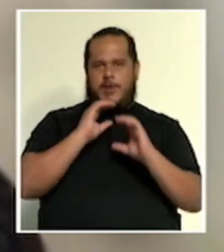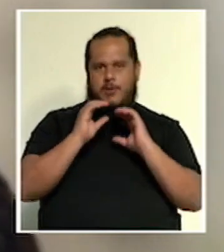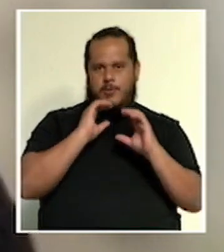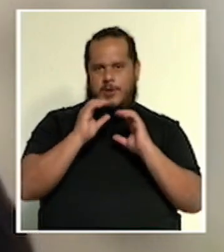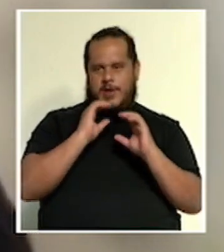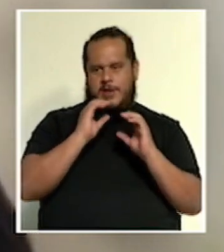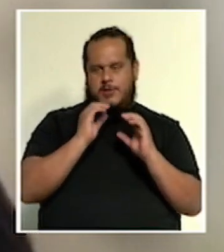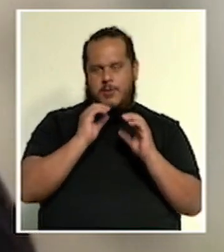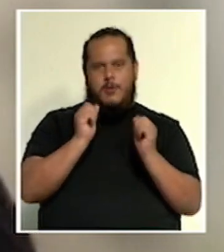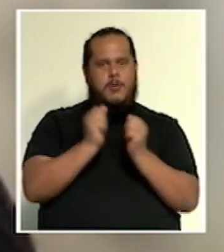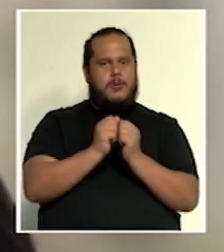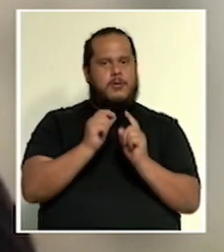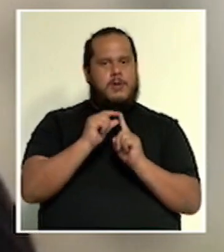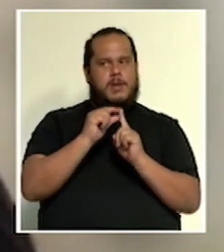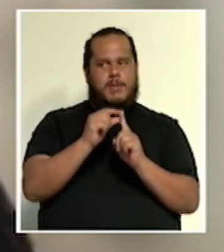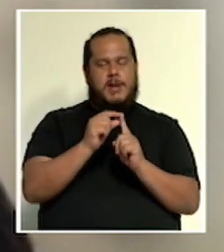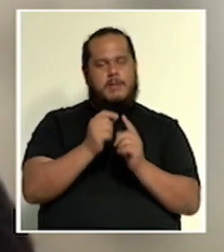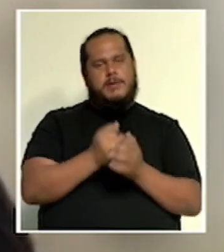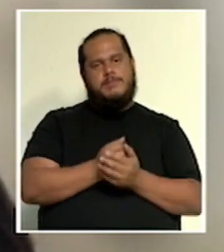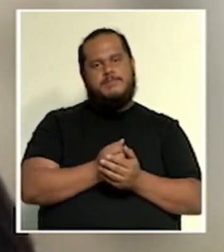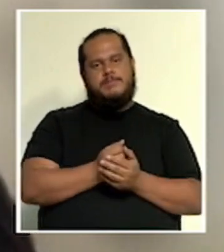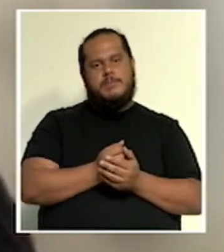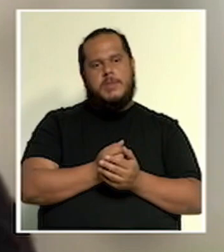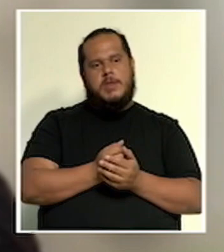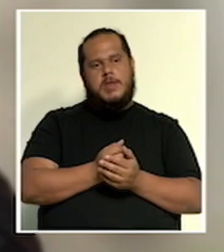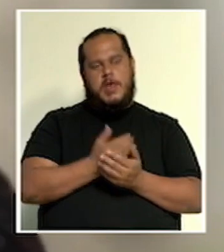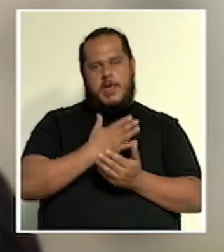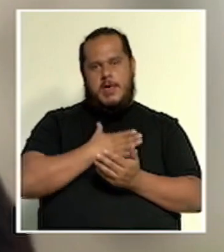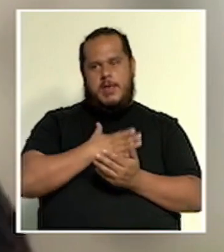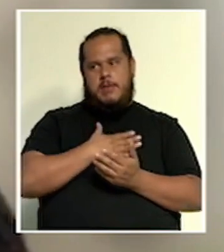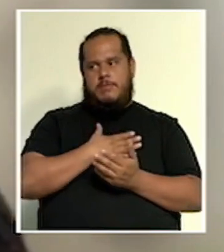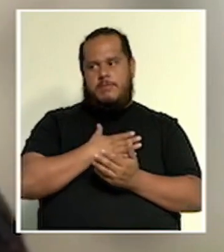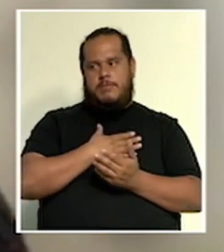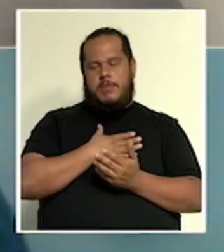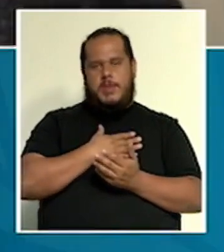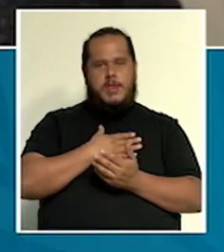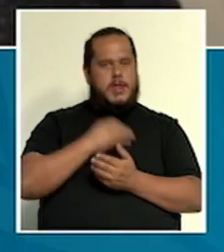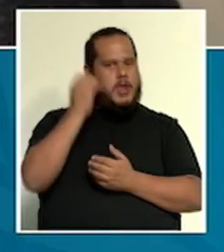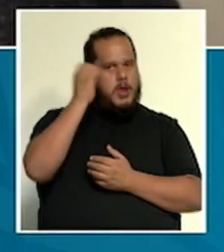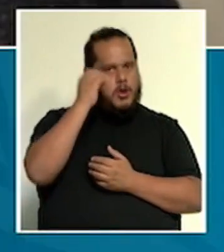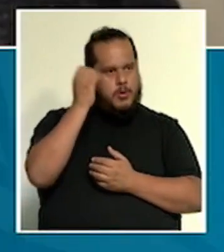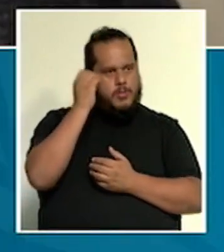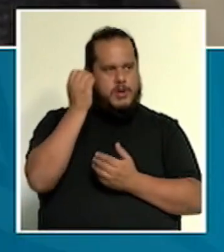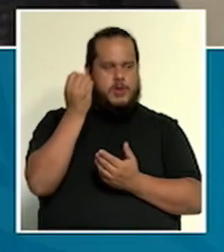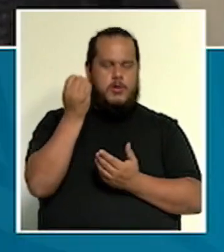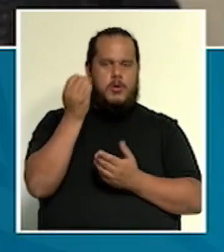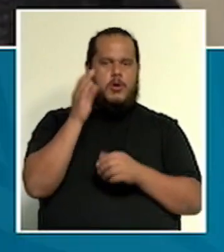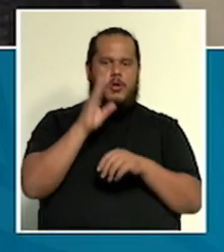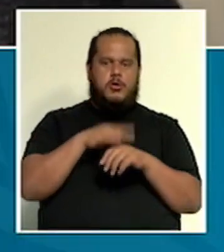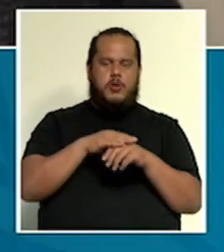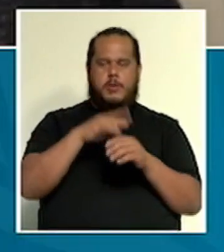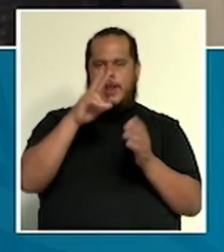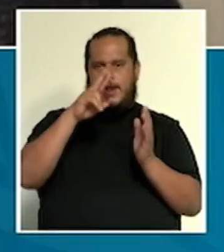comunicación con la palabra, mi posición ante